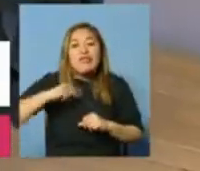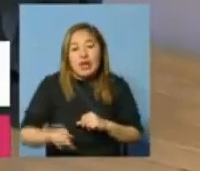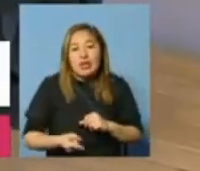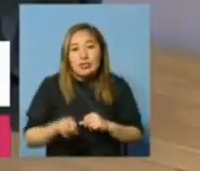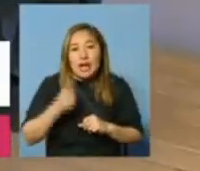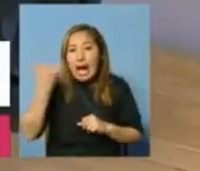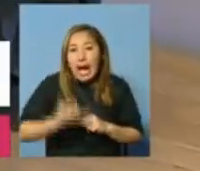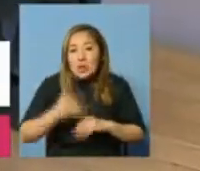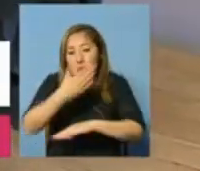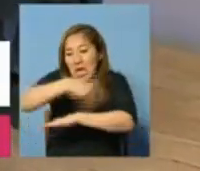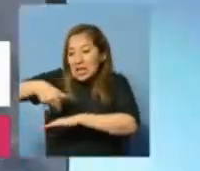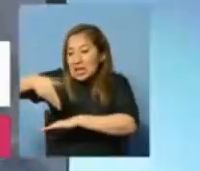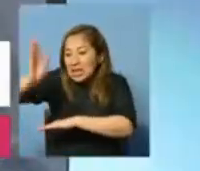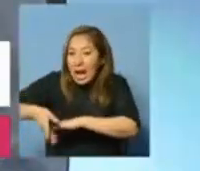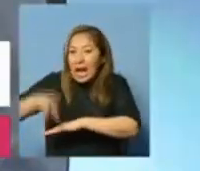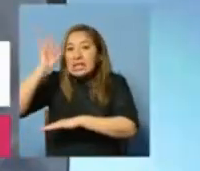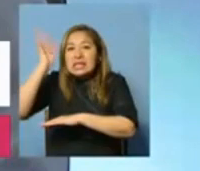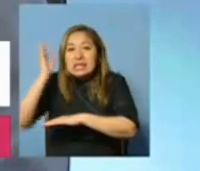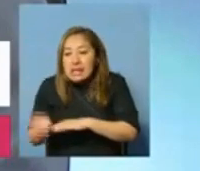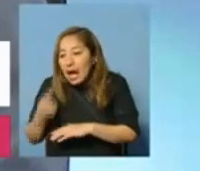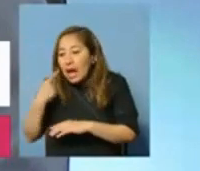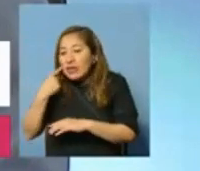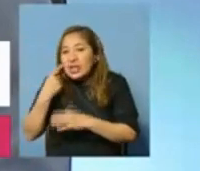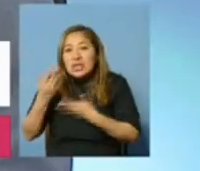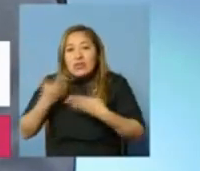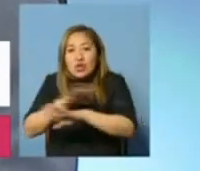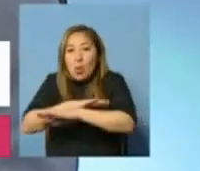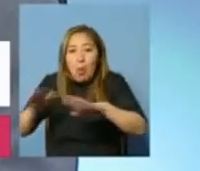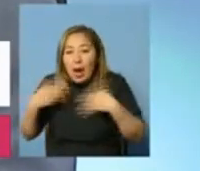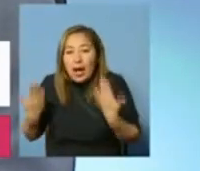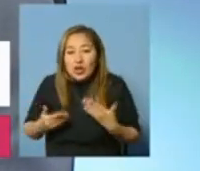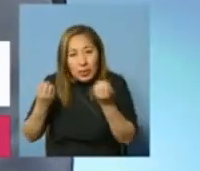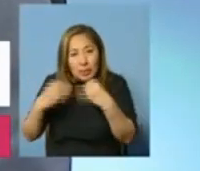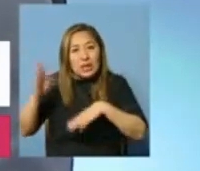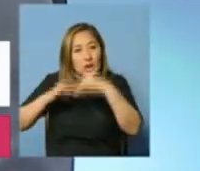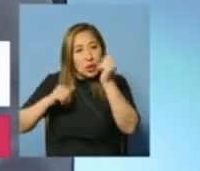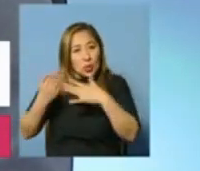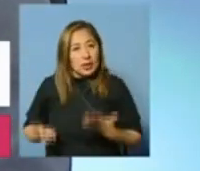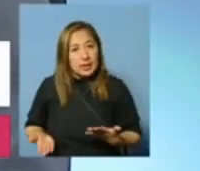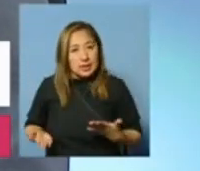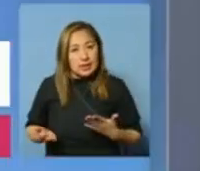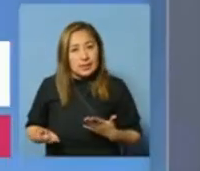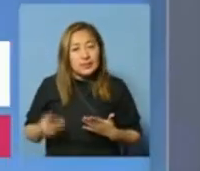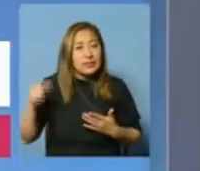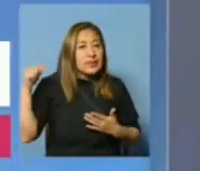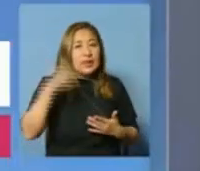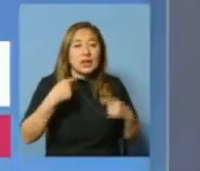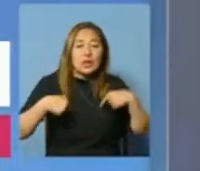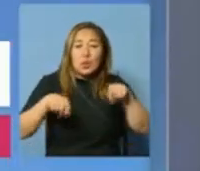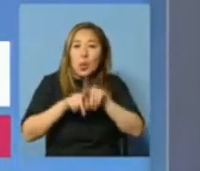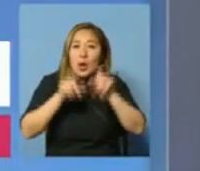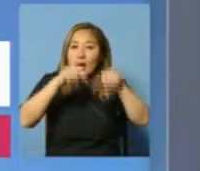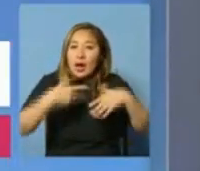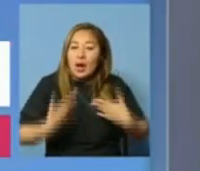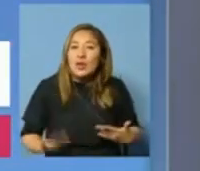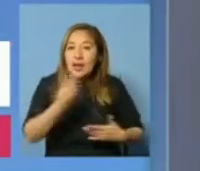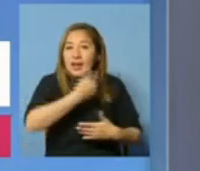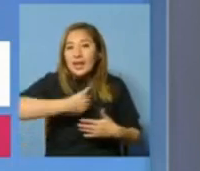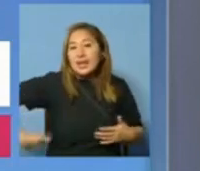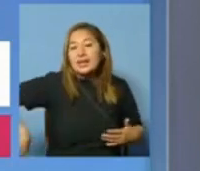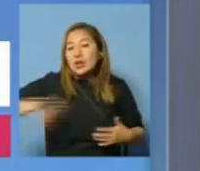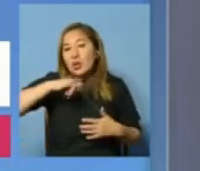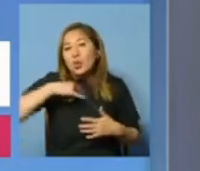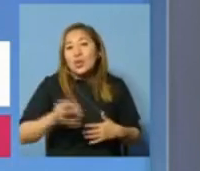lote va y hay una calle y te identifican tu lote y están los servicios básicos para que empiece a construir. Bueno, así son los loteos hoy que desde el Estado